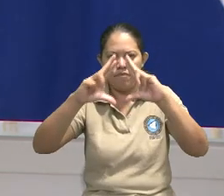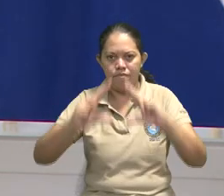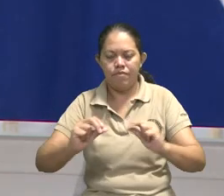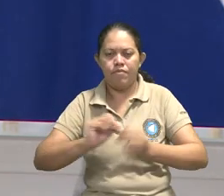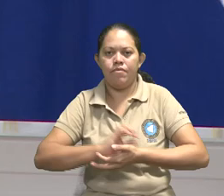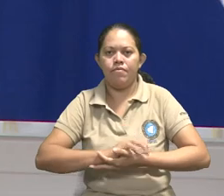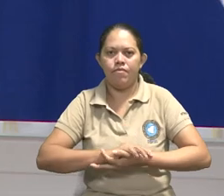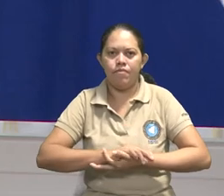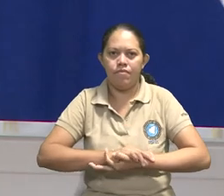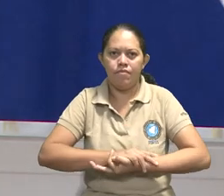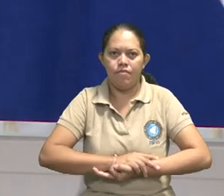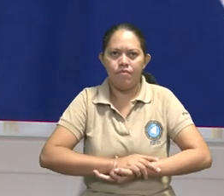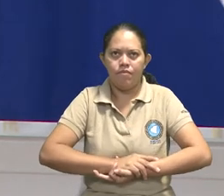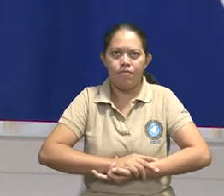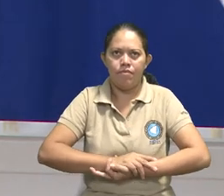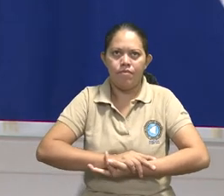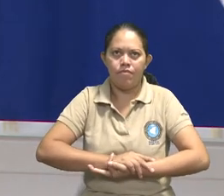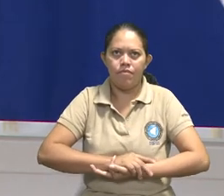nicaragüense.